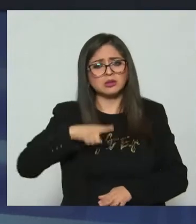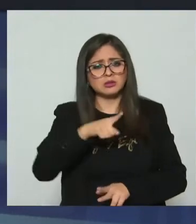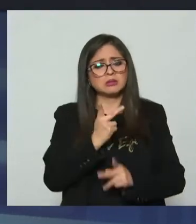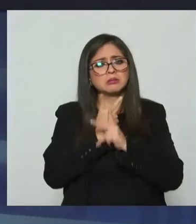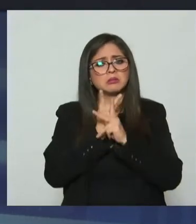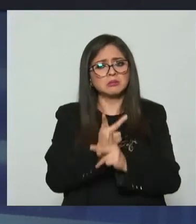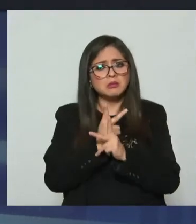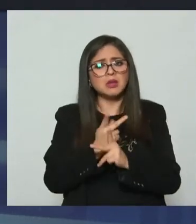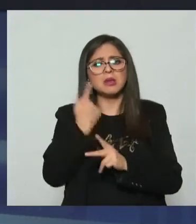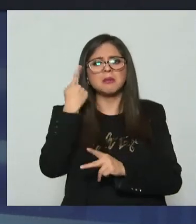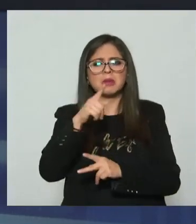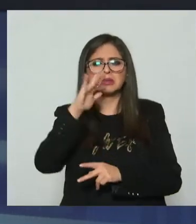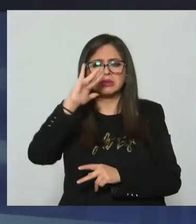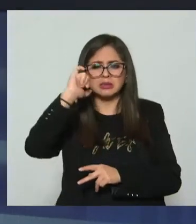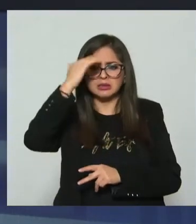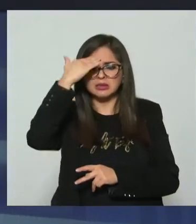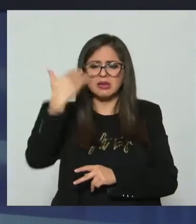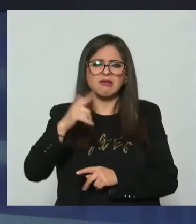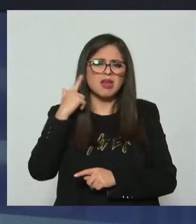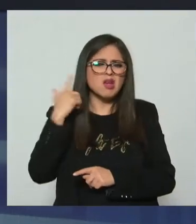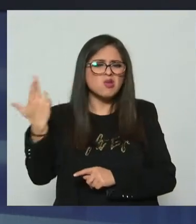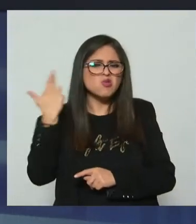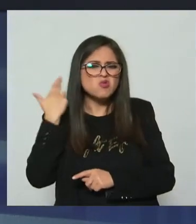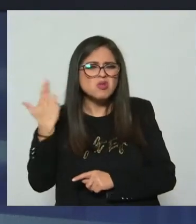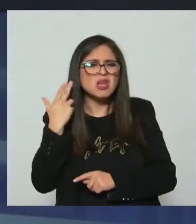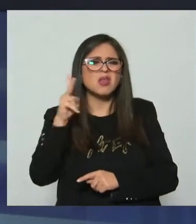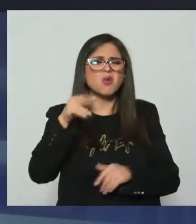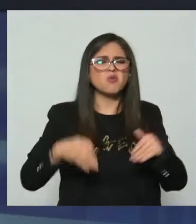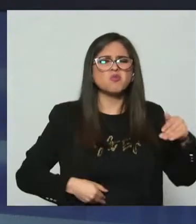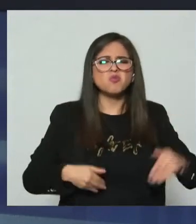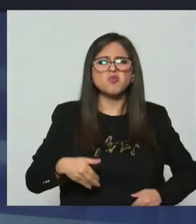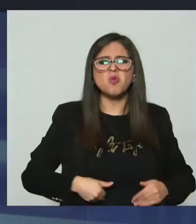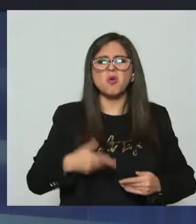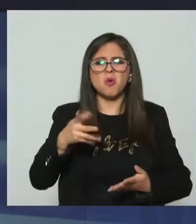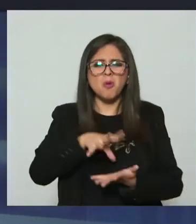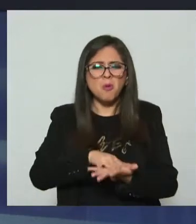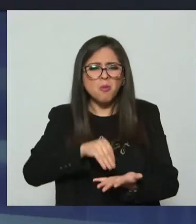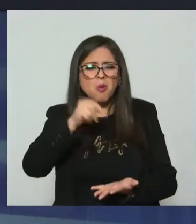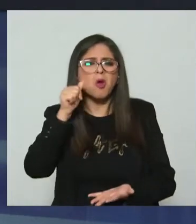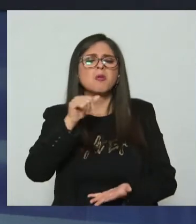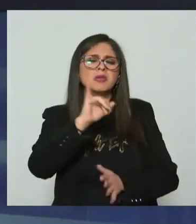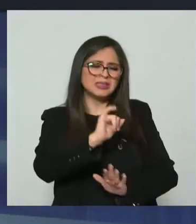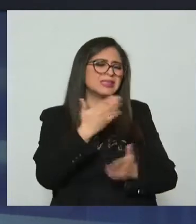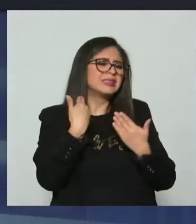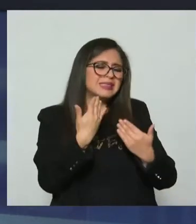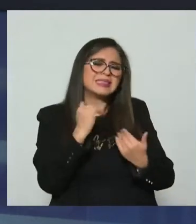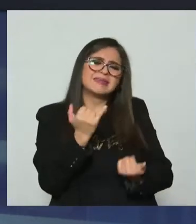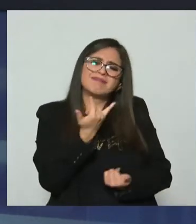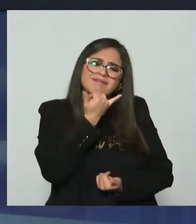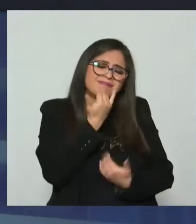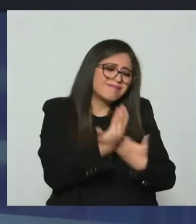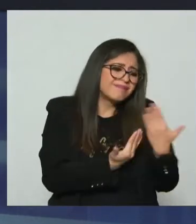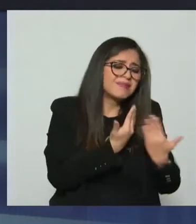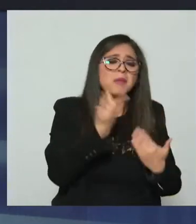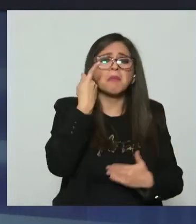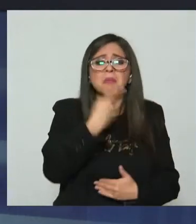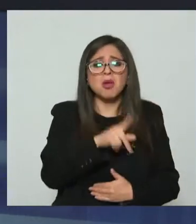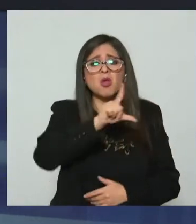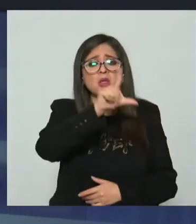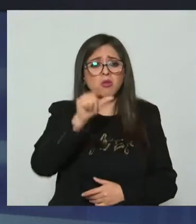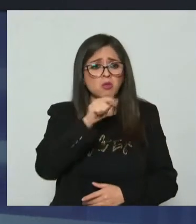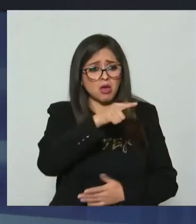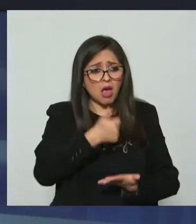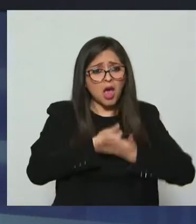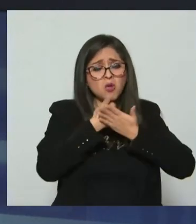tal vez tendrá ruido y polvo, pero el beneficio va a ser mucho mayor. Tenemos que ver a largo plazo para esto porque la ciudad no puede esperar más. Como te